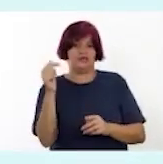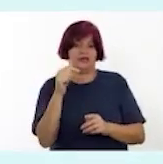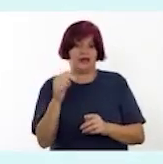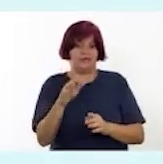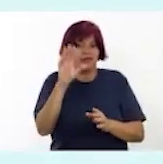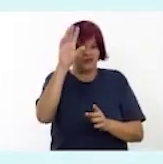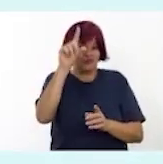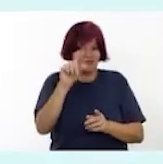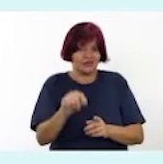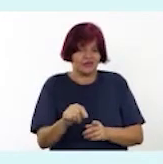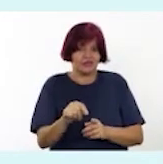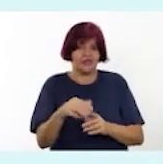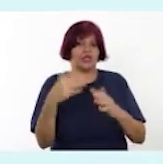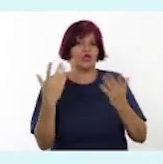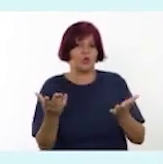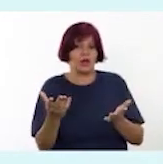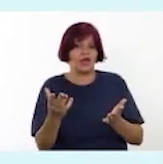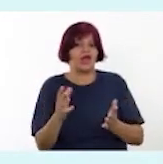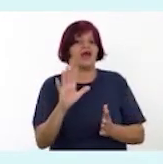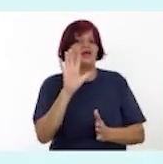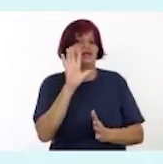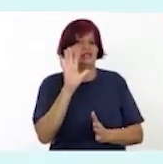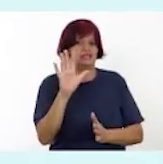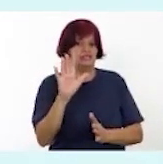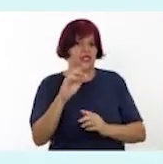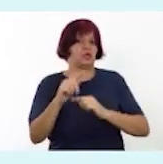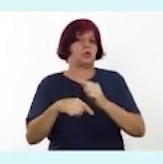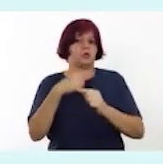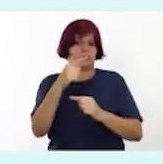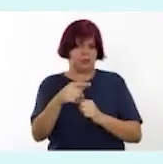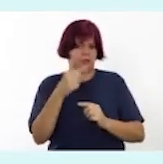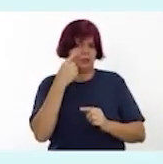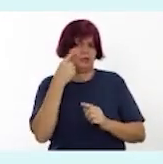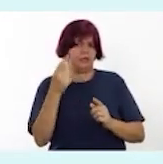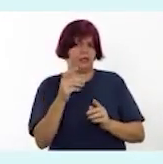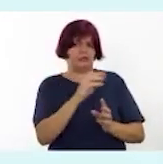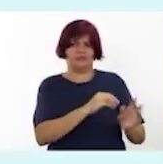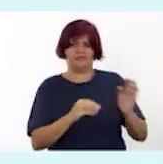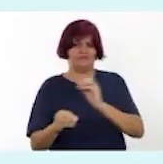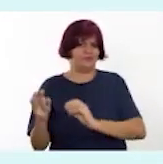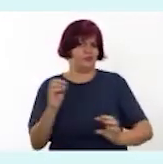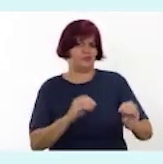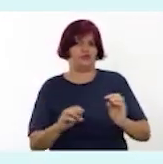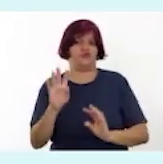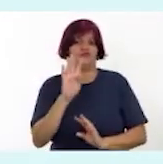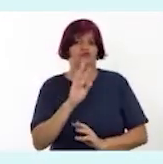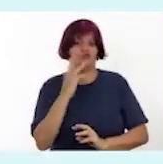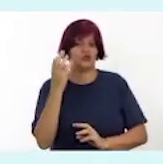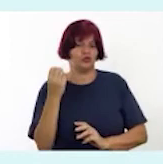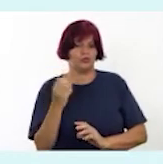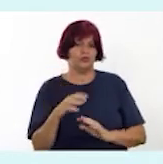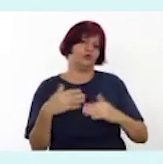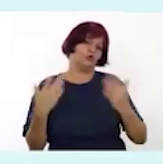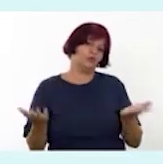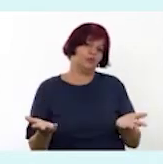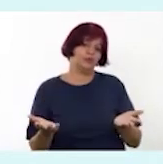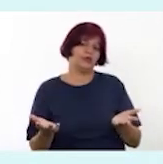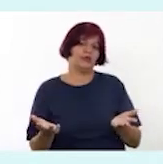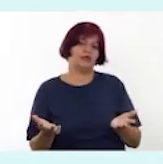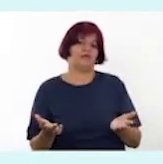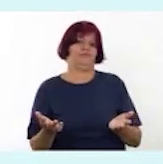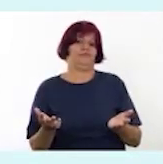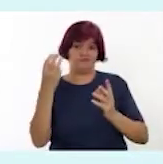tiene la menor cantidad subradical, que en este caso es 5. Después de haber hecho eso y haber descompuesto los números,